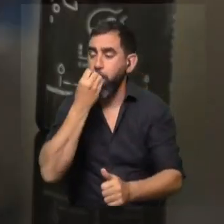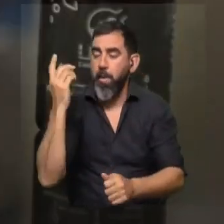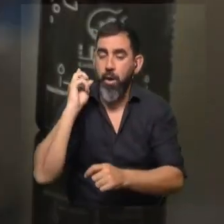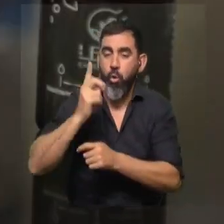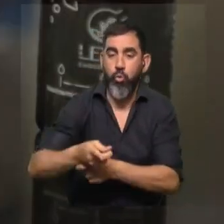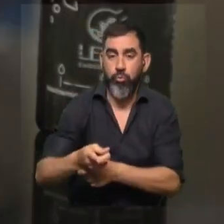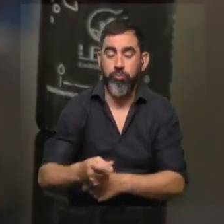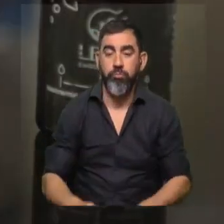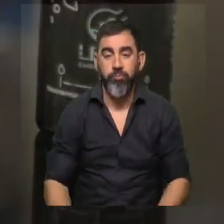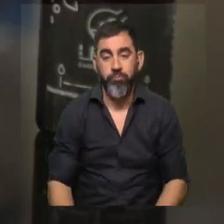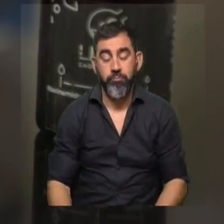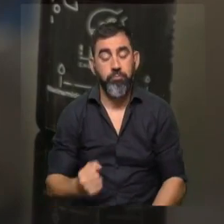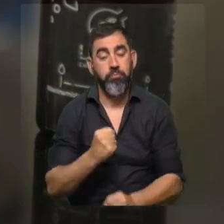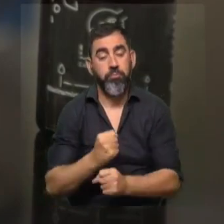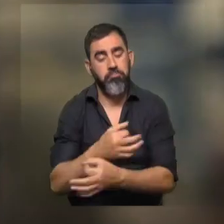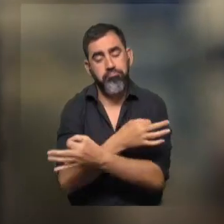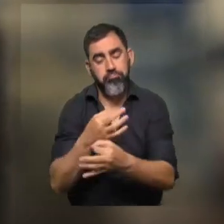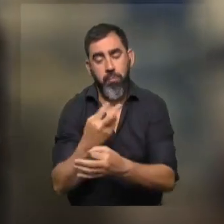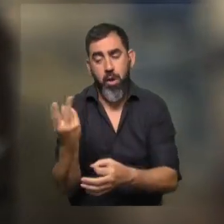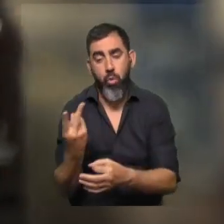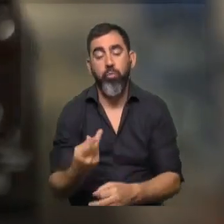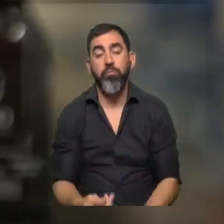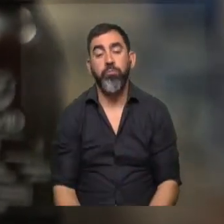tomado porque trabajamos muy bien juntas.